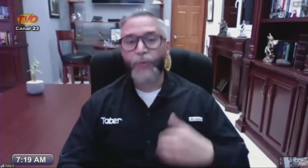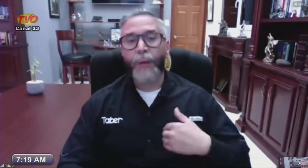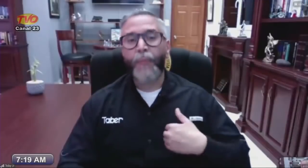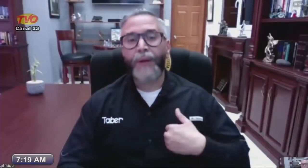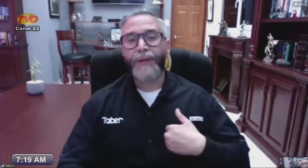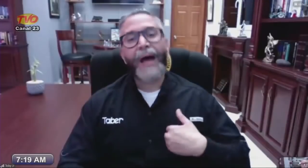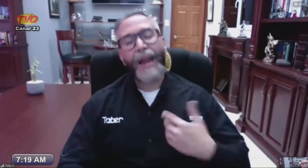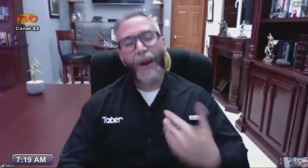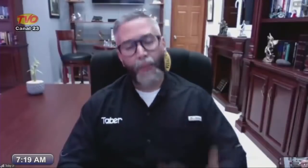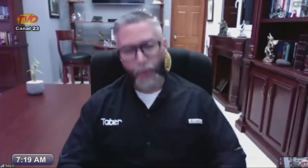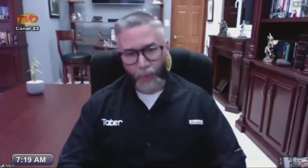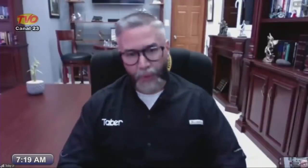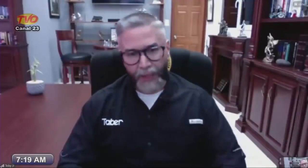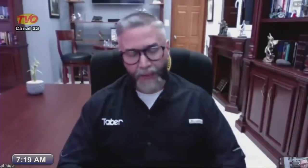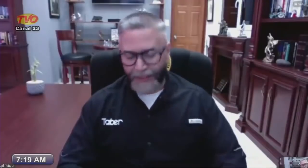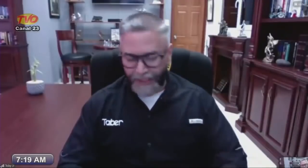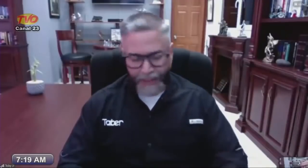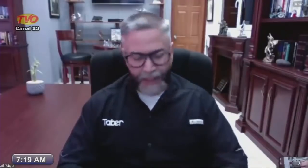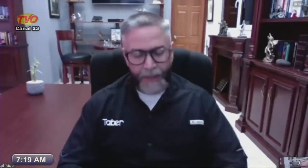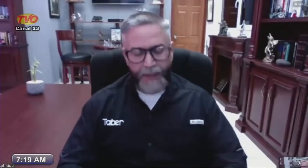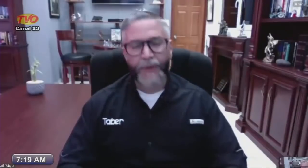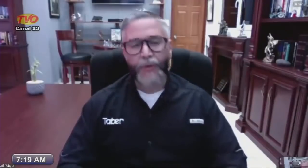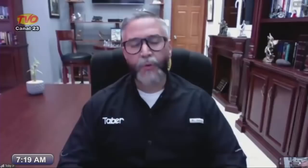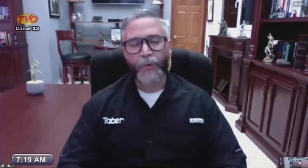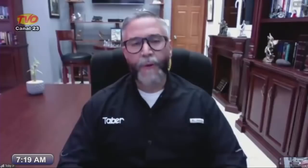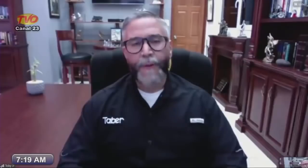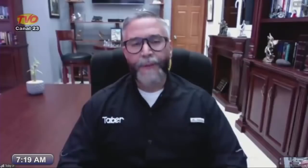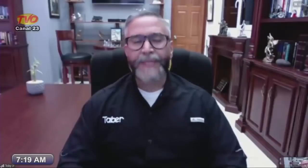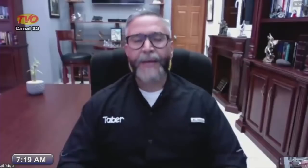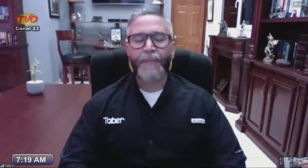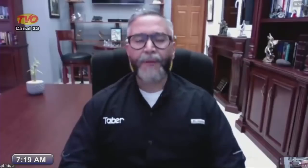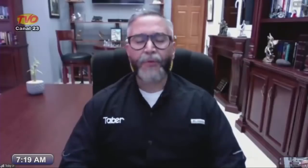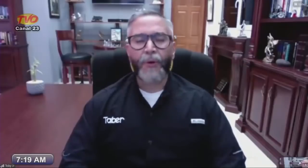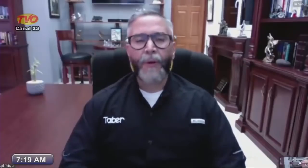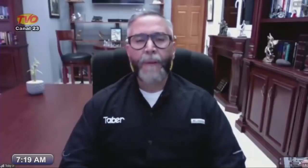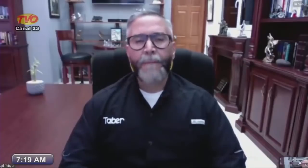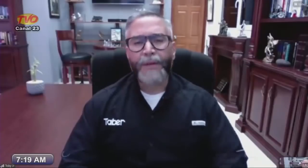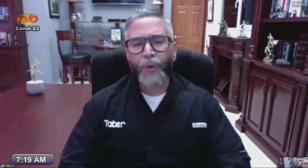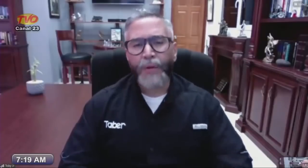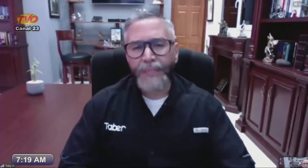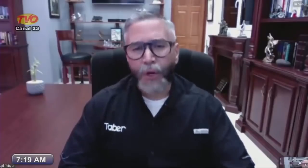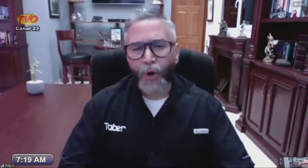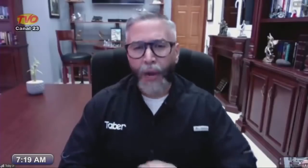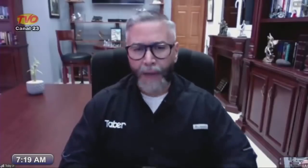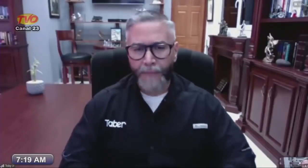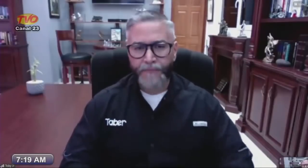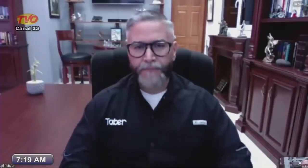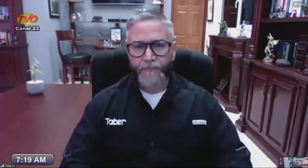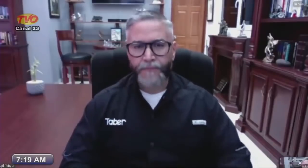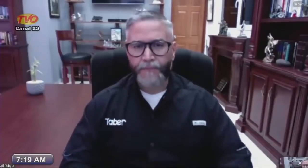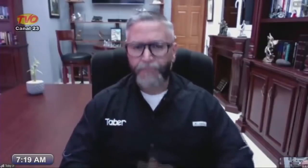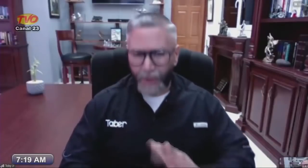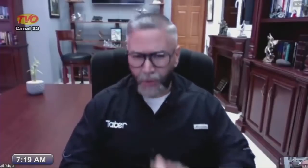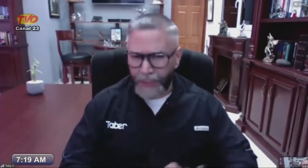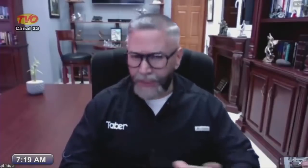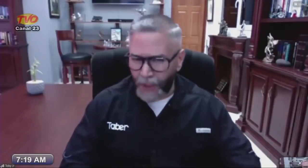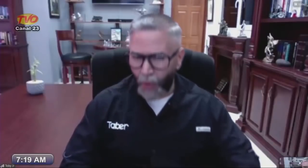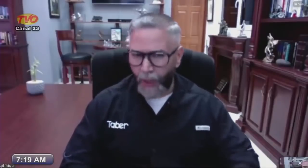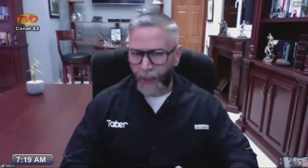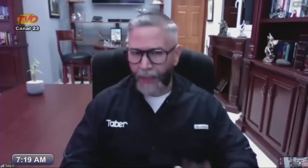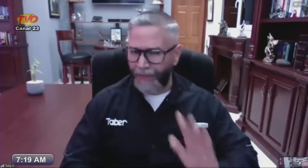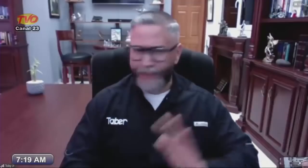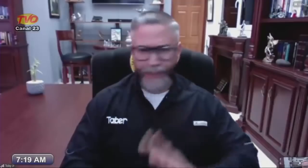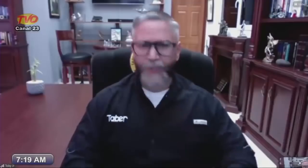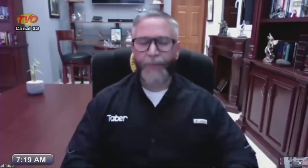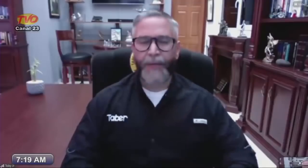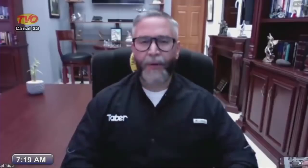es una puerta a la oportunidad así que en el 2021 decía mi pastor perdone sin cola perdón es sin